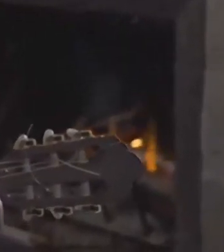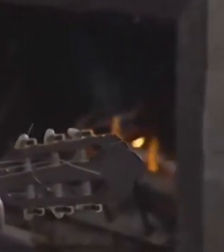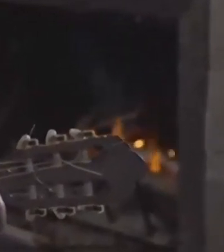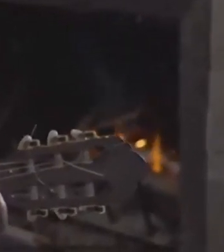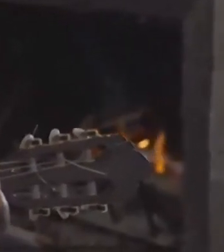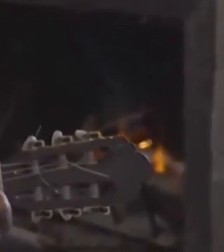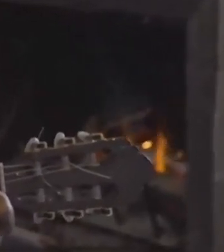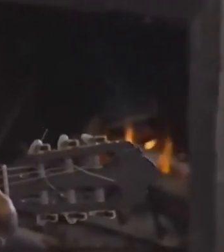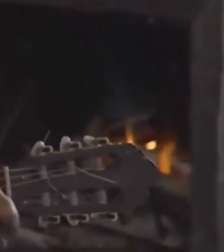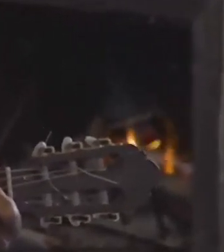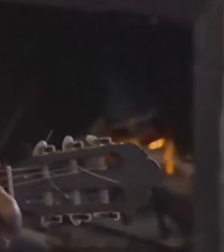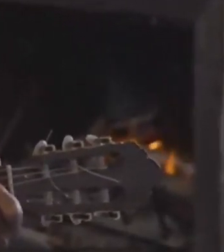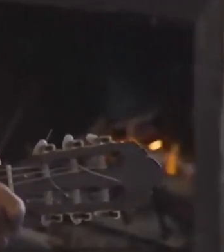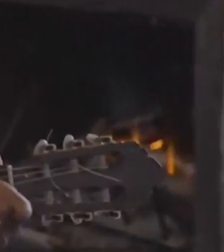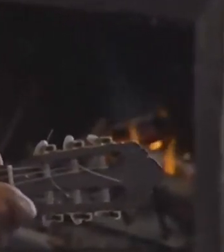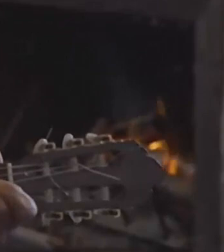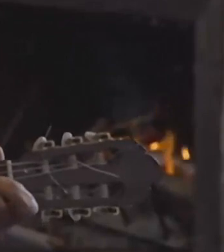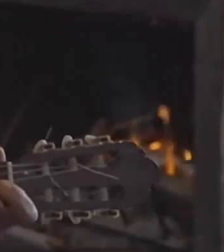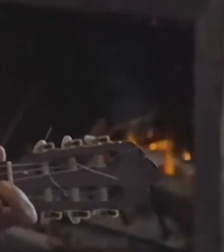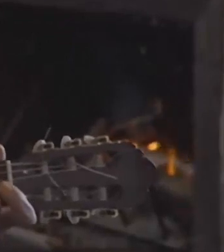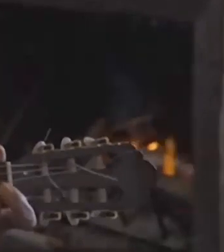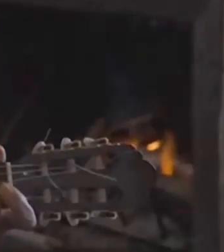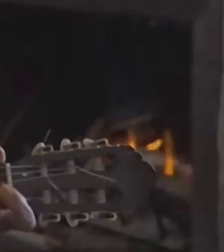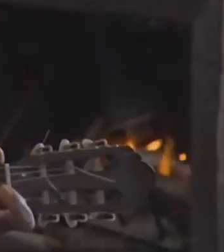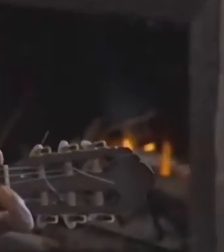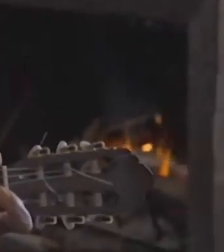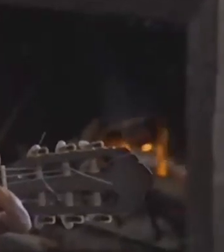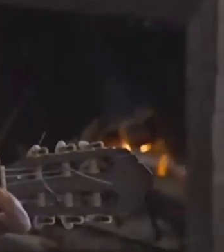sus amigos y sus vidas